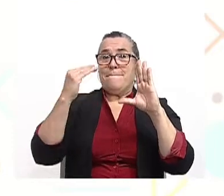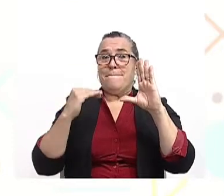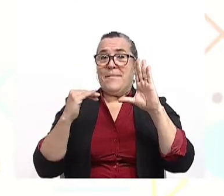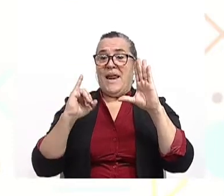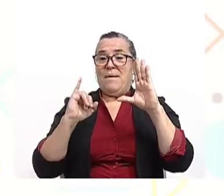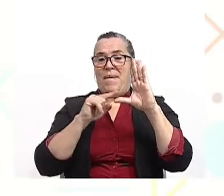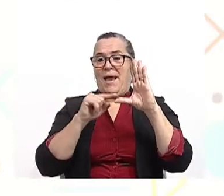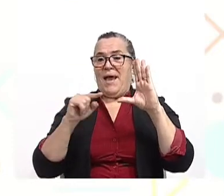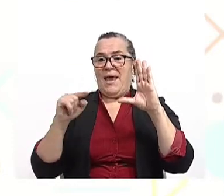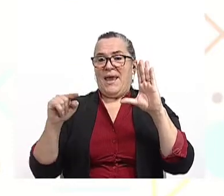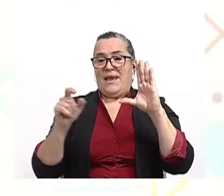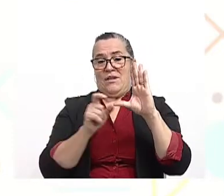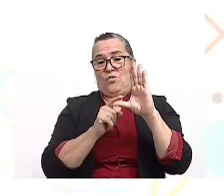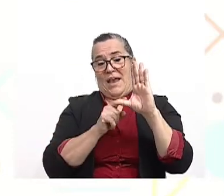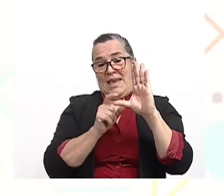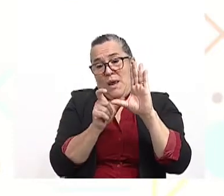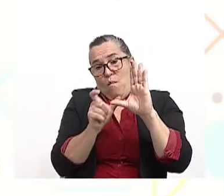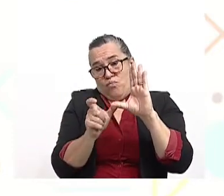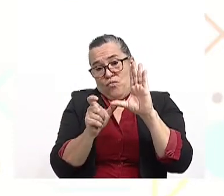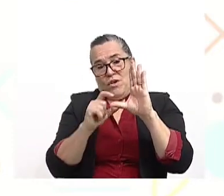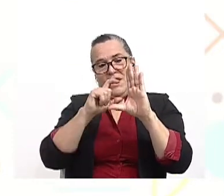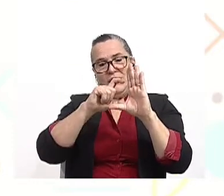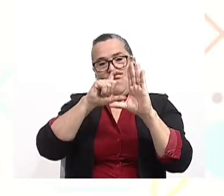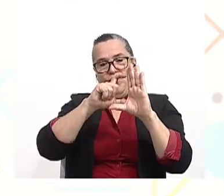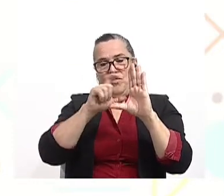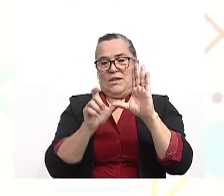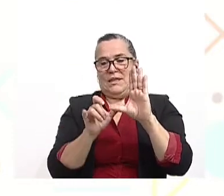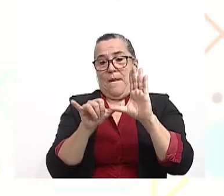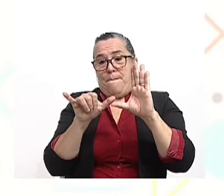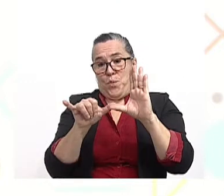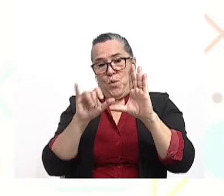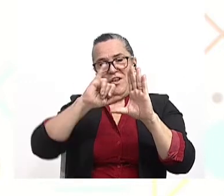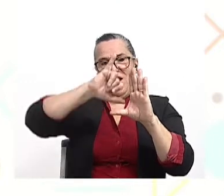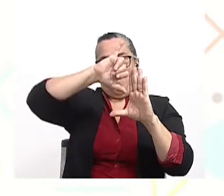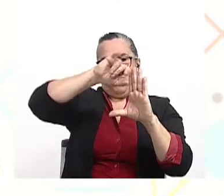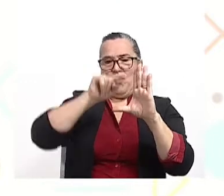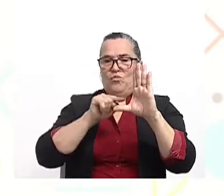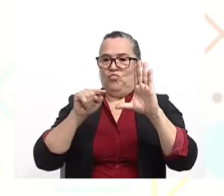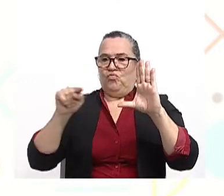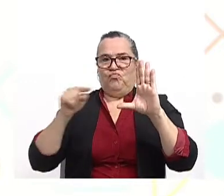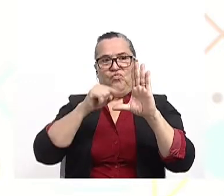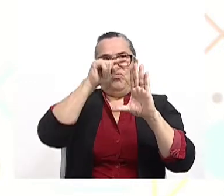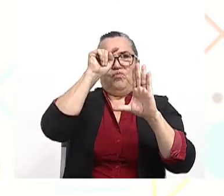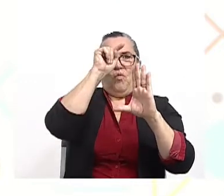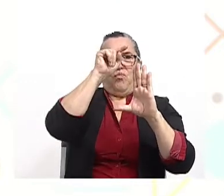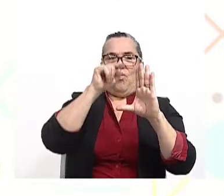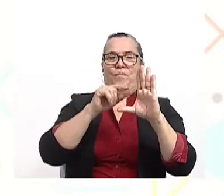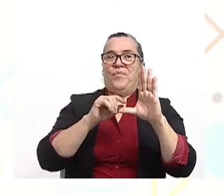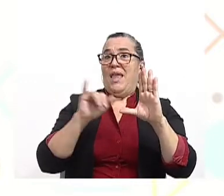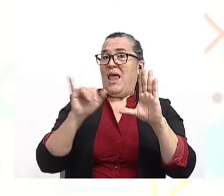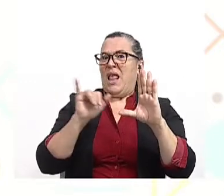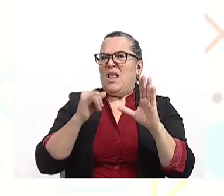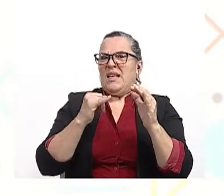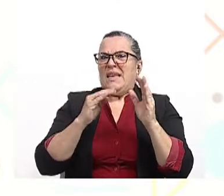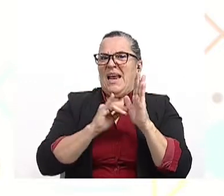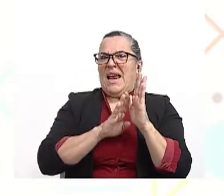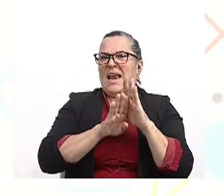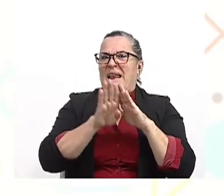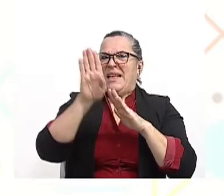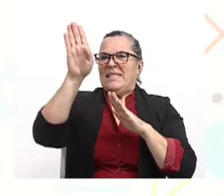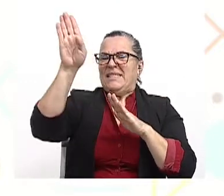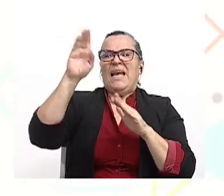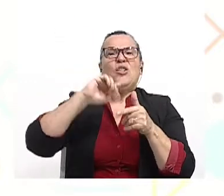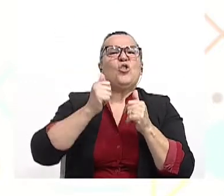aumentan. Por eso esta gráfica es creciente. ¿Y de qué depende que sea creciente una función lineal? Del valor de